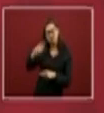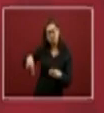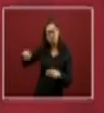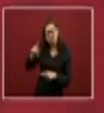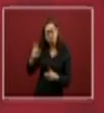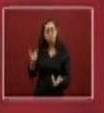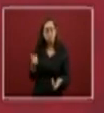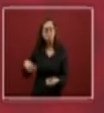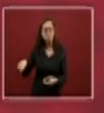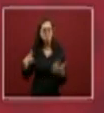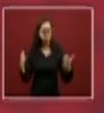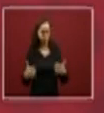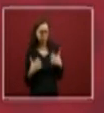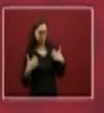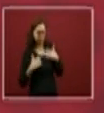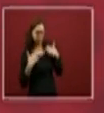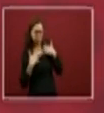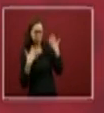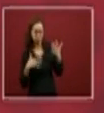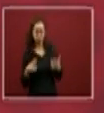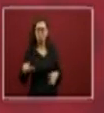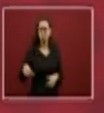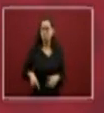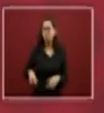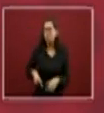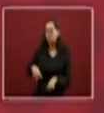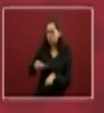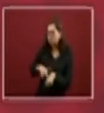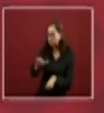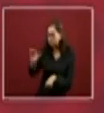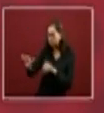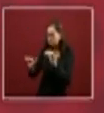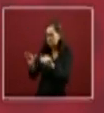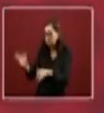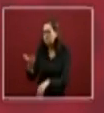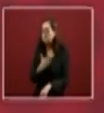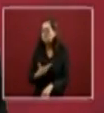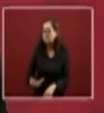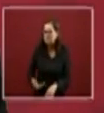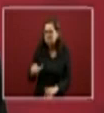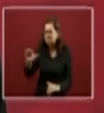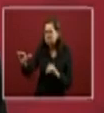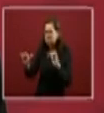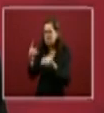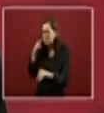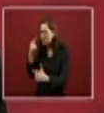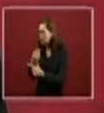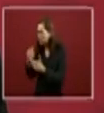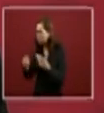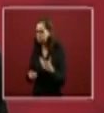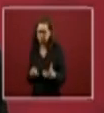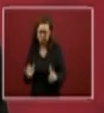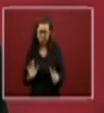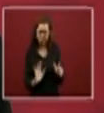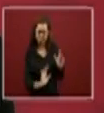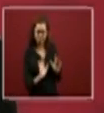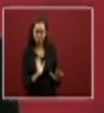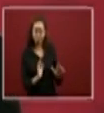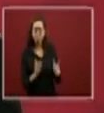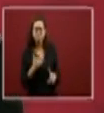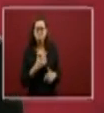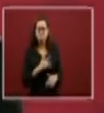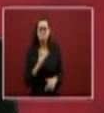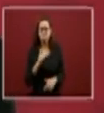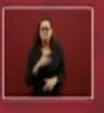2018 anticipaba que hoy estaríamos produciendo 6% más de lo que estamos produciendo entonces